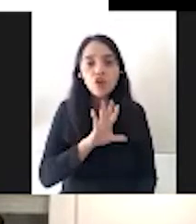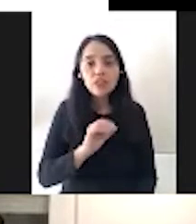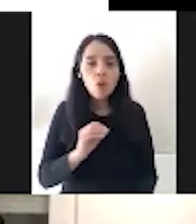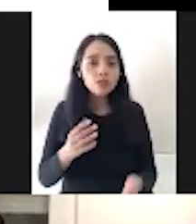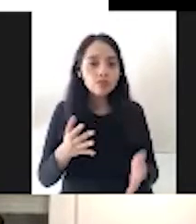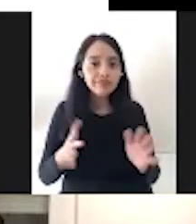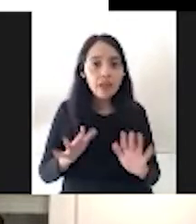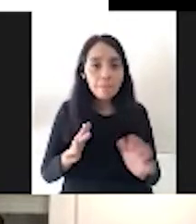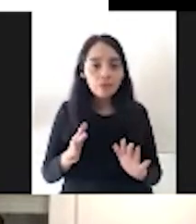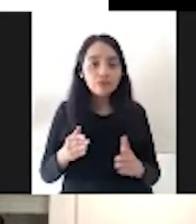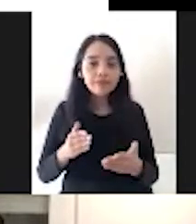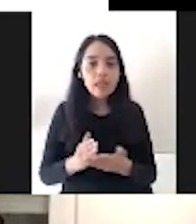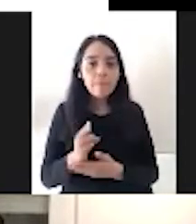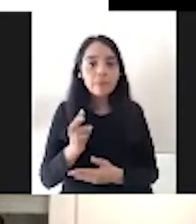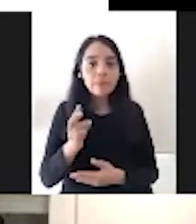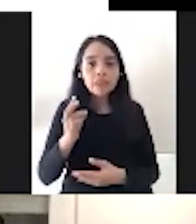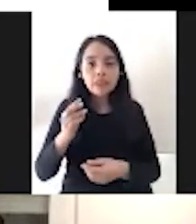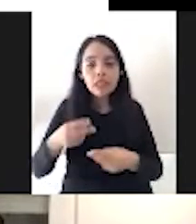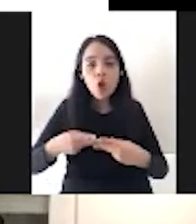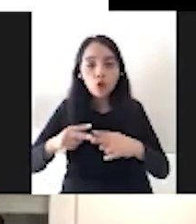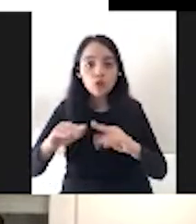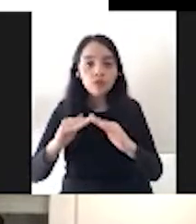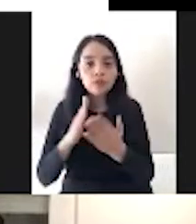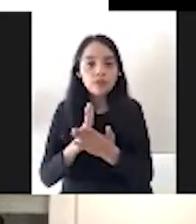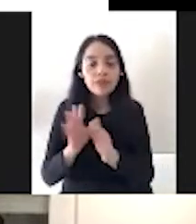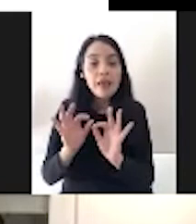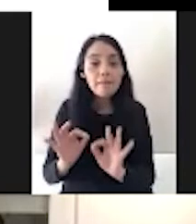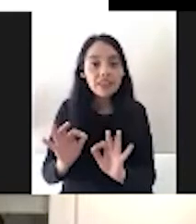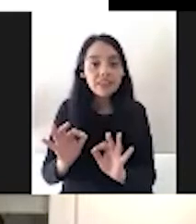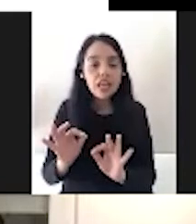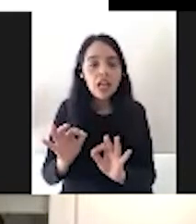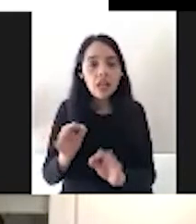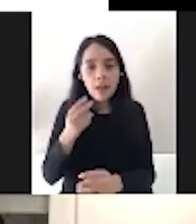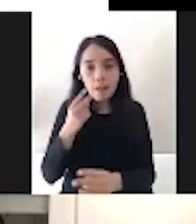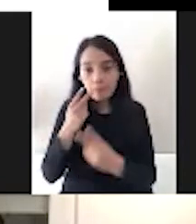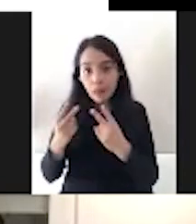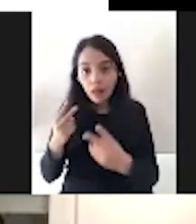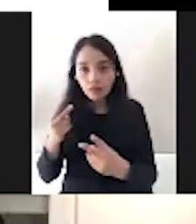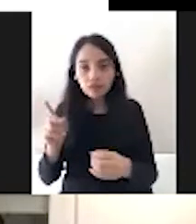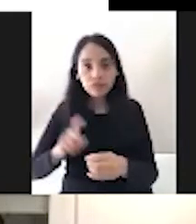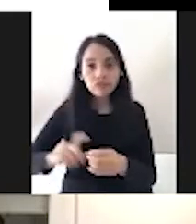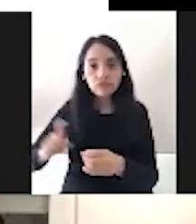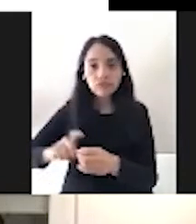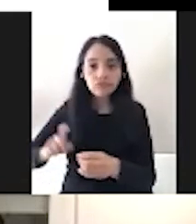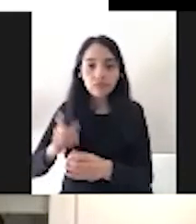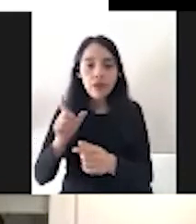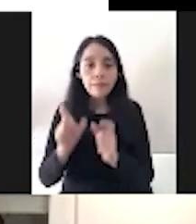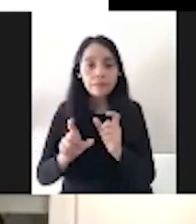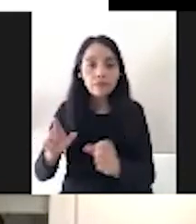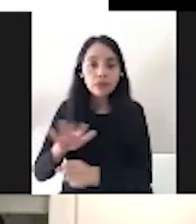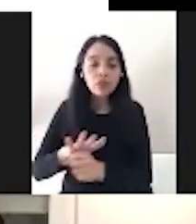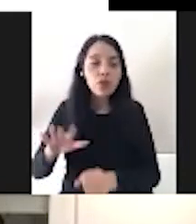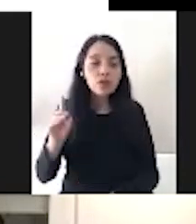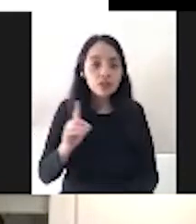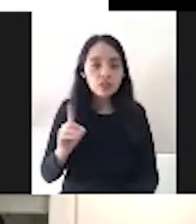de dar respuesta a las personas con algún déficit, con alguna discapacidad, y que eso impulsa